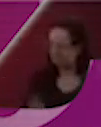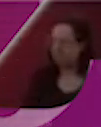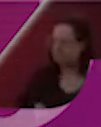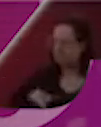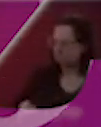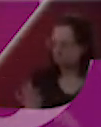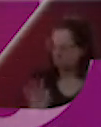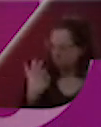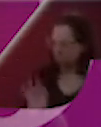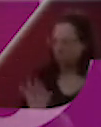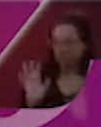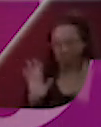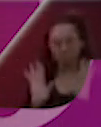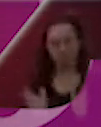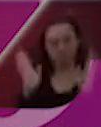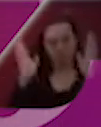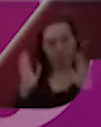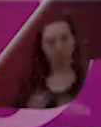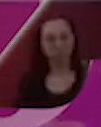es como